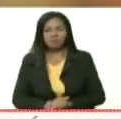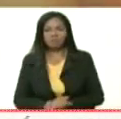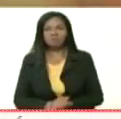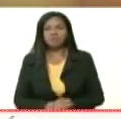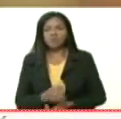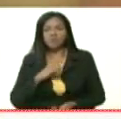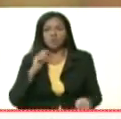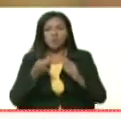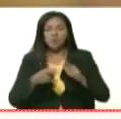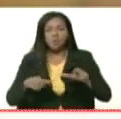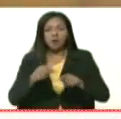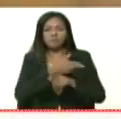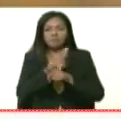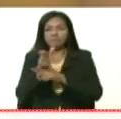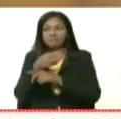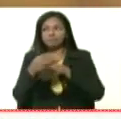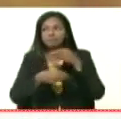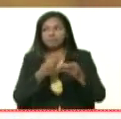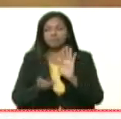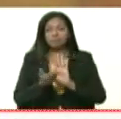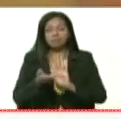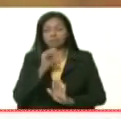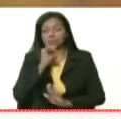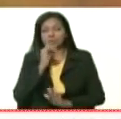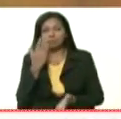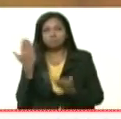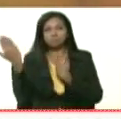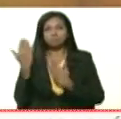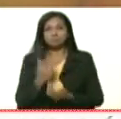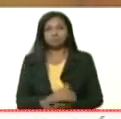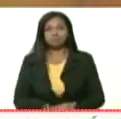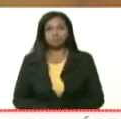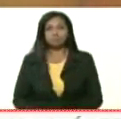De inmediato nos trasladamos a Fuerte Tiuna. Se genera importante información. Veamos.